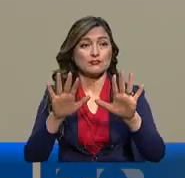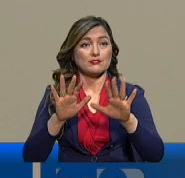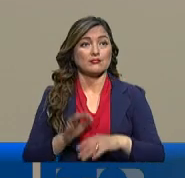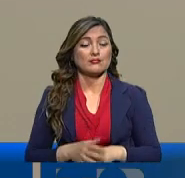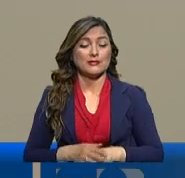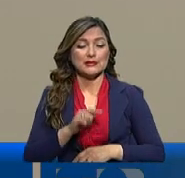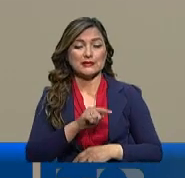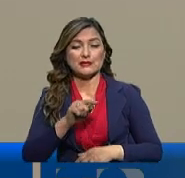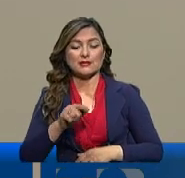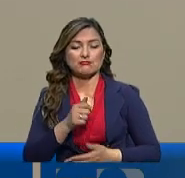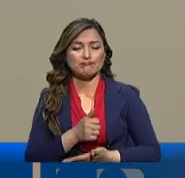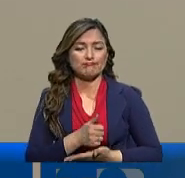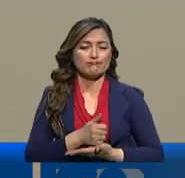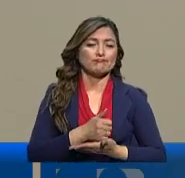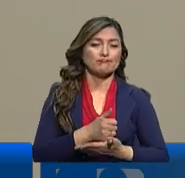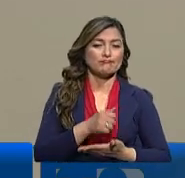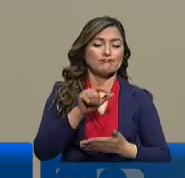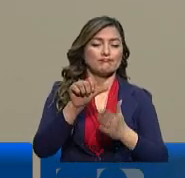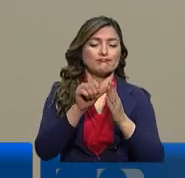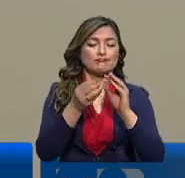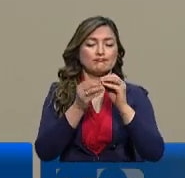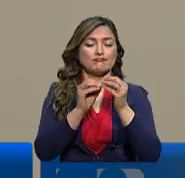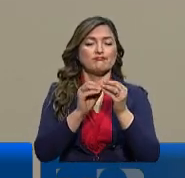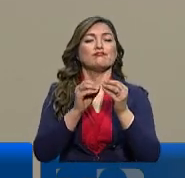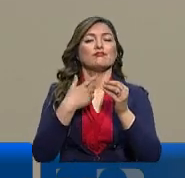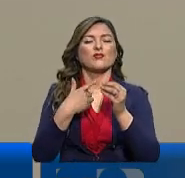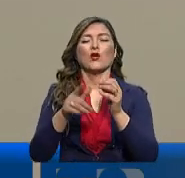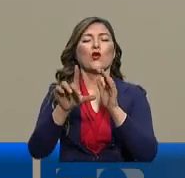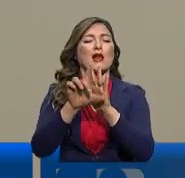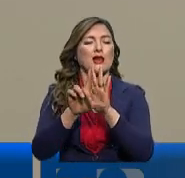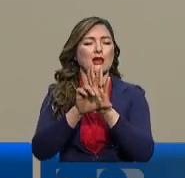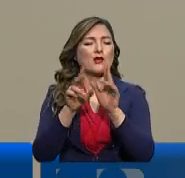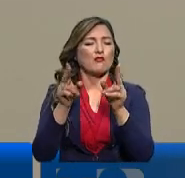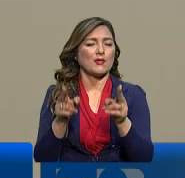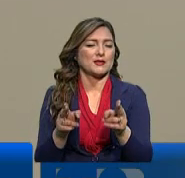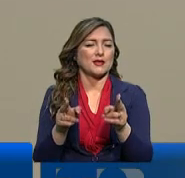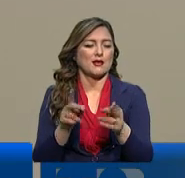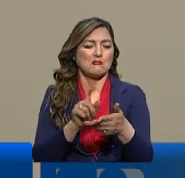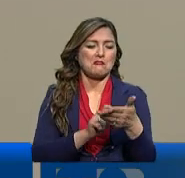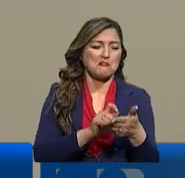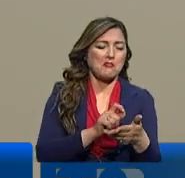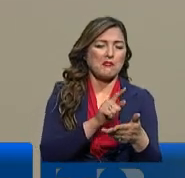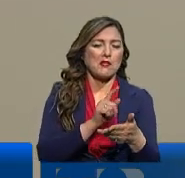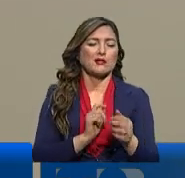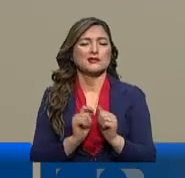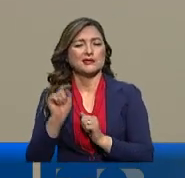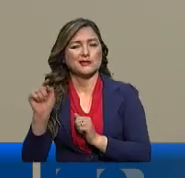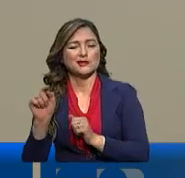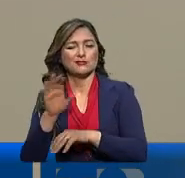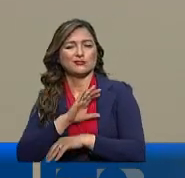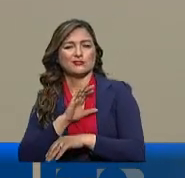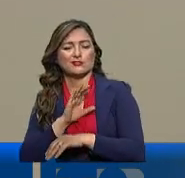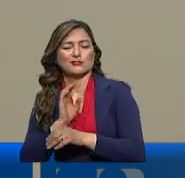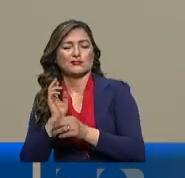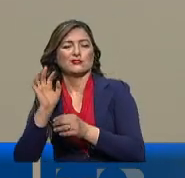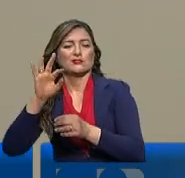somos beneficiarios de este artículo de la ley humanitaria porque el municipio no forma parte de la red integral de